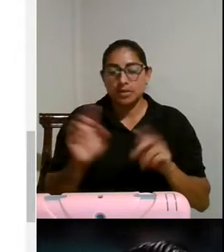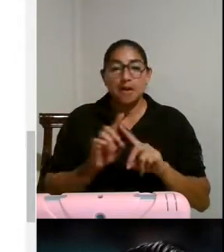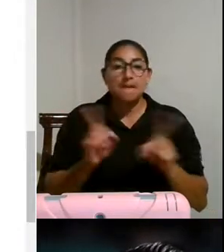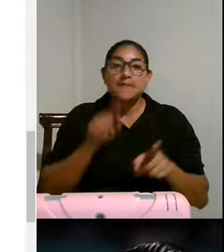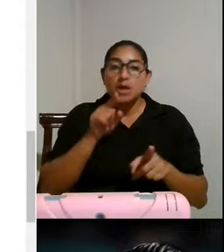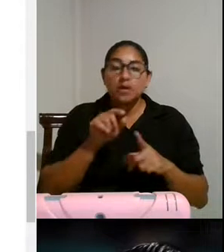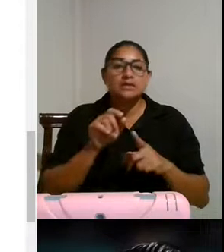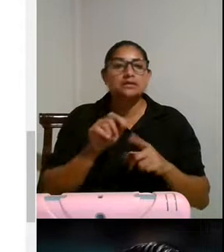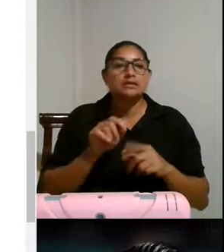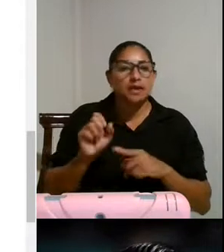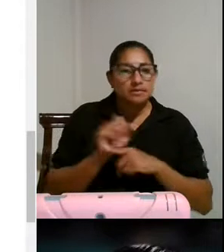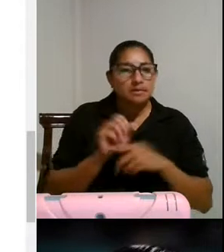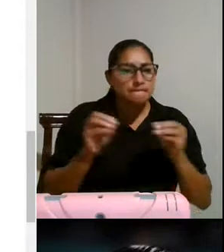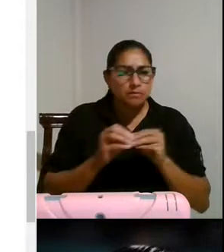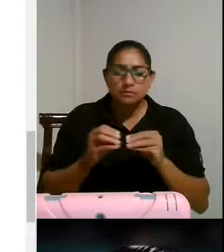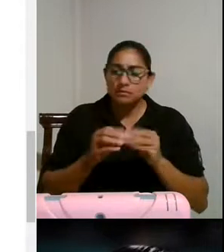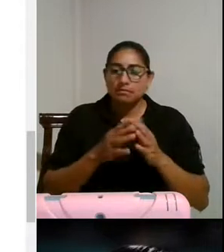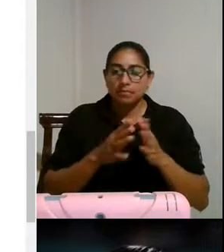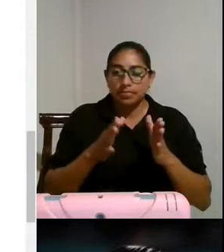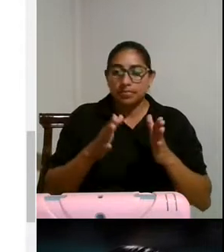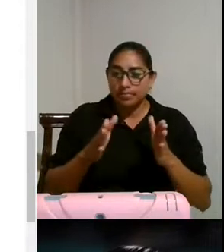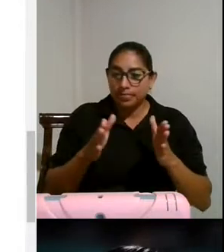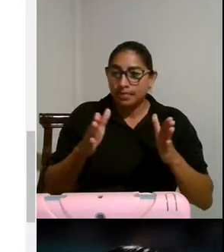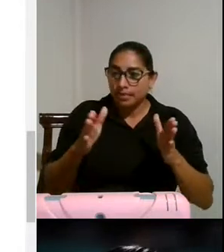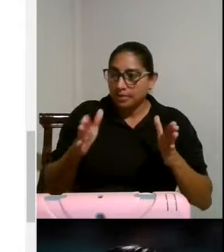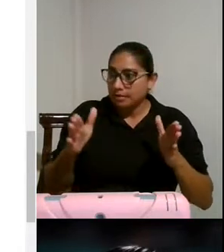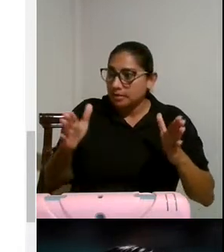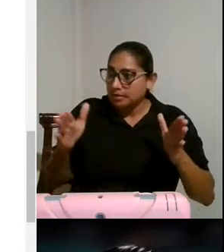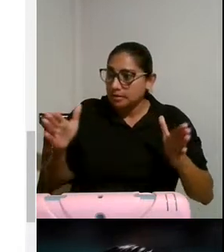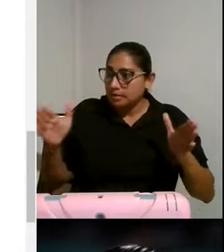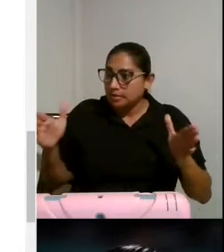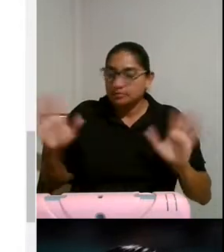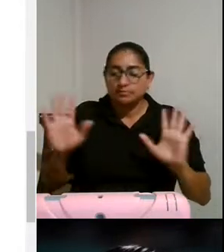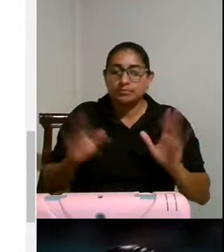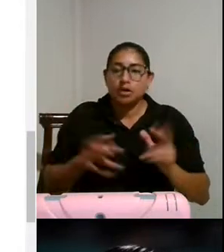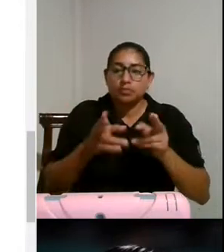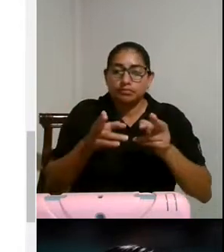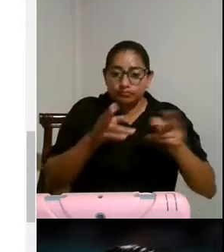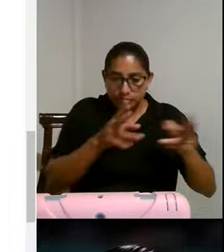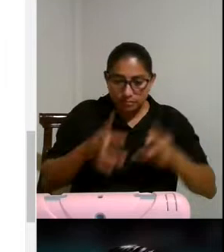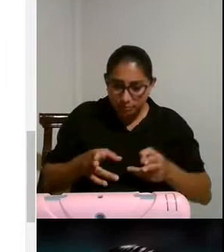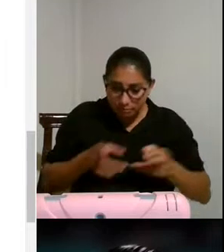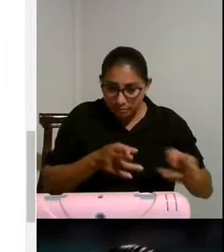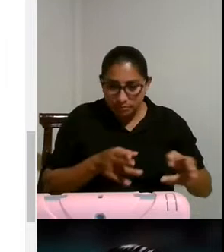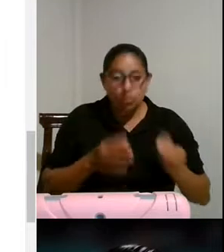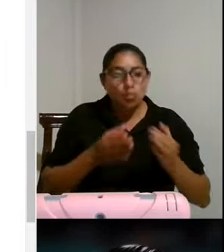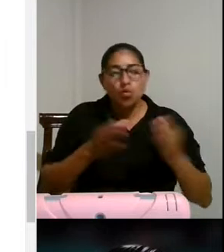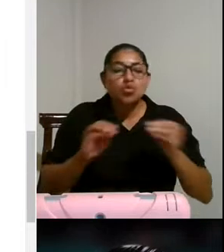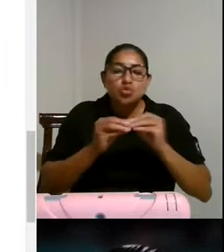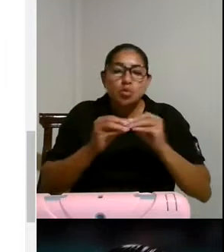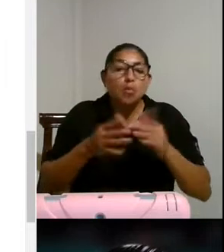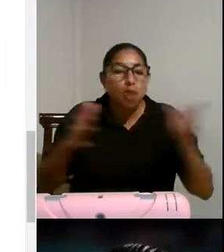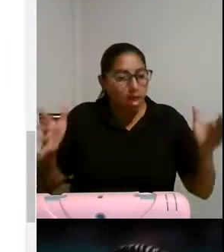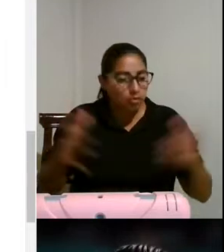ejercicio sería muy largo. Digamos, si ponemos exponentes muy grandes,